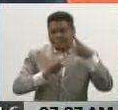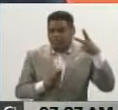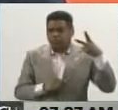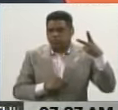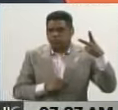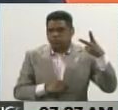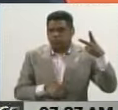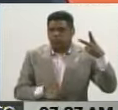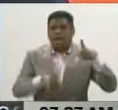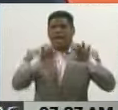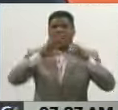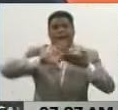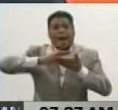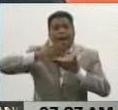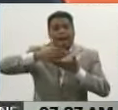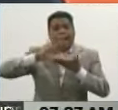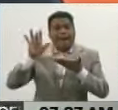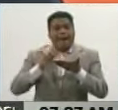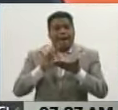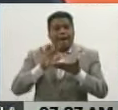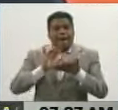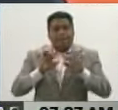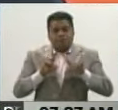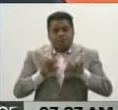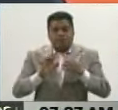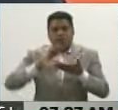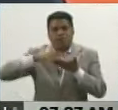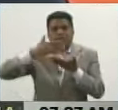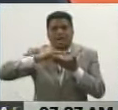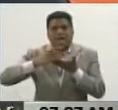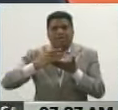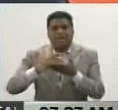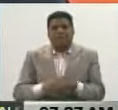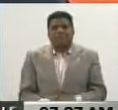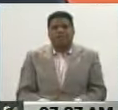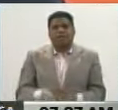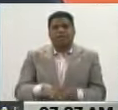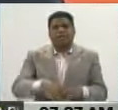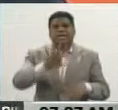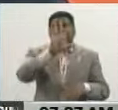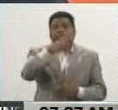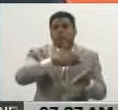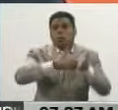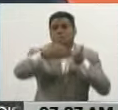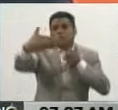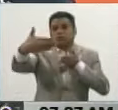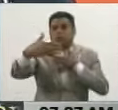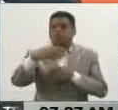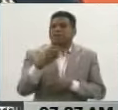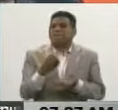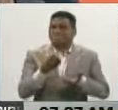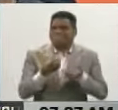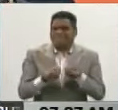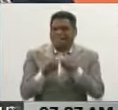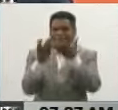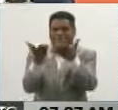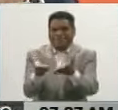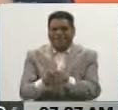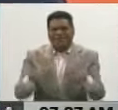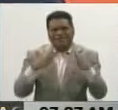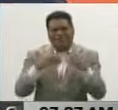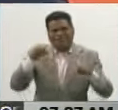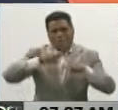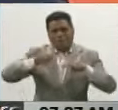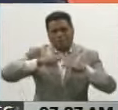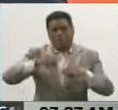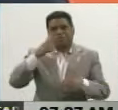las canaimitas. El presidente de la República va a entregar la canaimita número 5 millones, ¿no? Una cosa también extraordinaria que